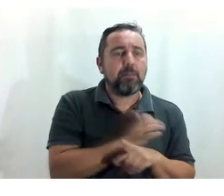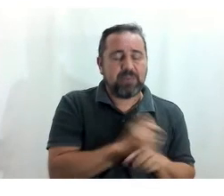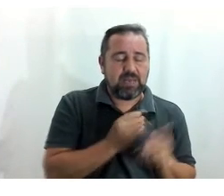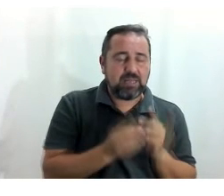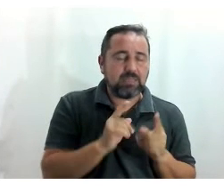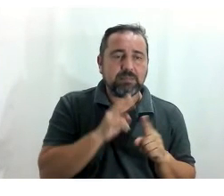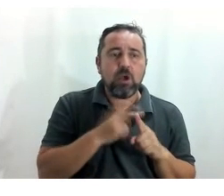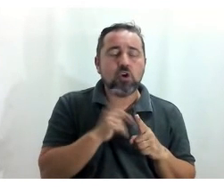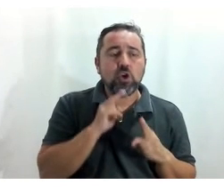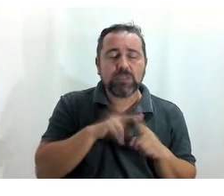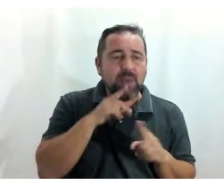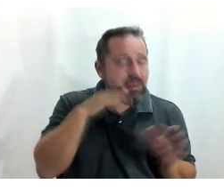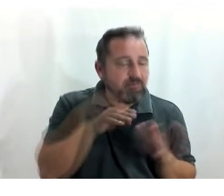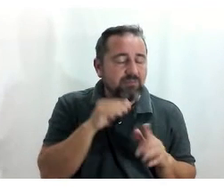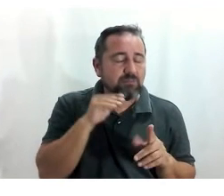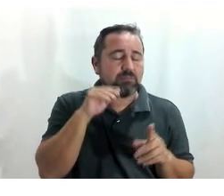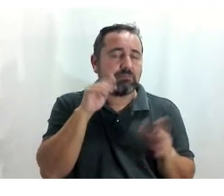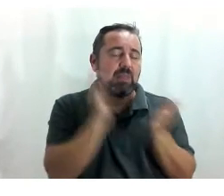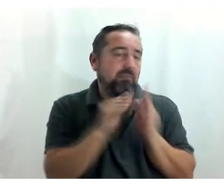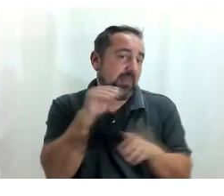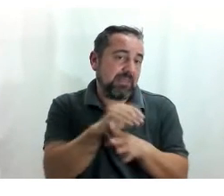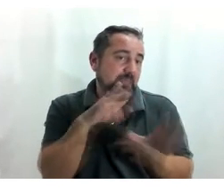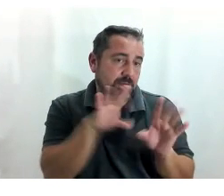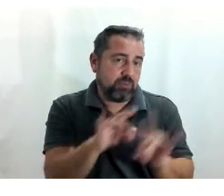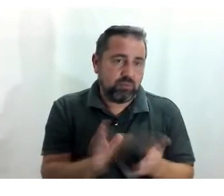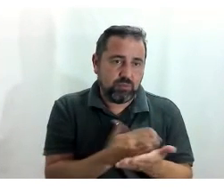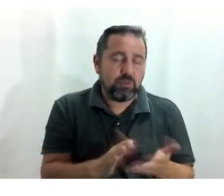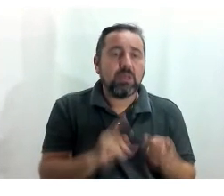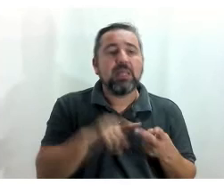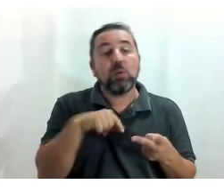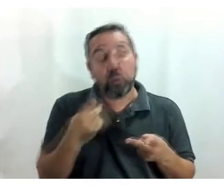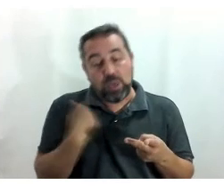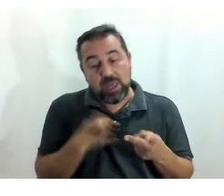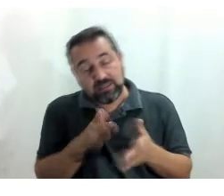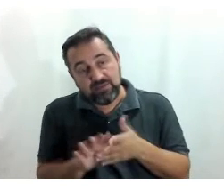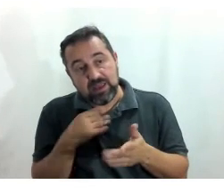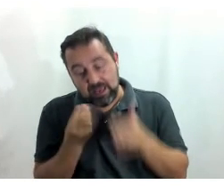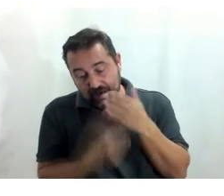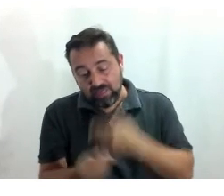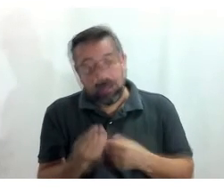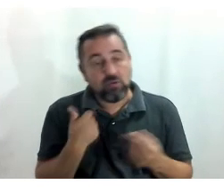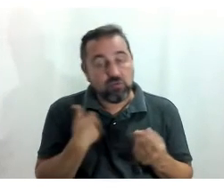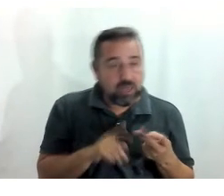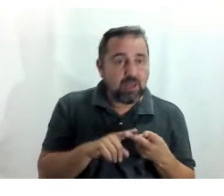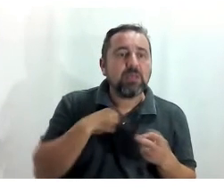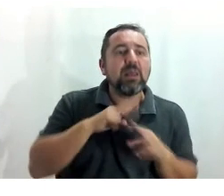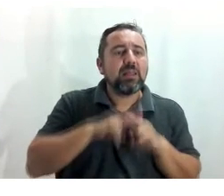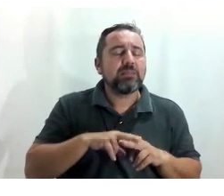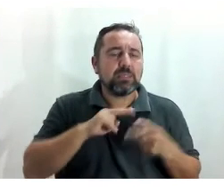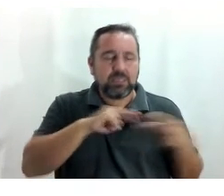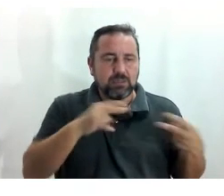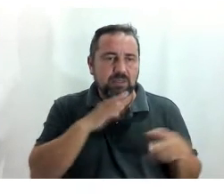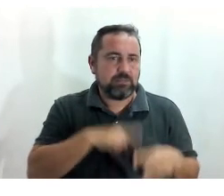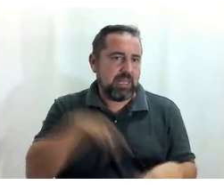invasivo, o una vez que haya nacido el niño, podemos hacer un diagnóstico genético